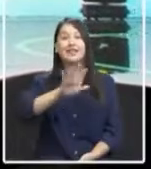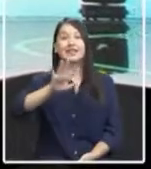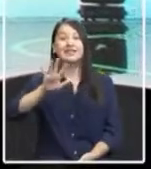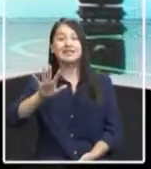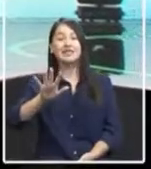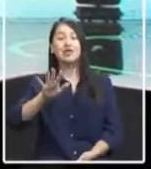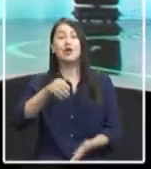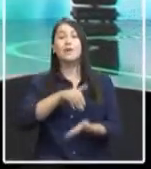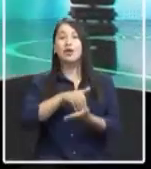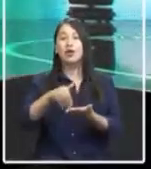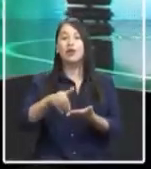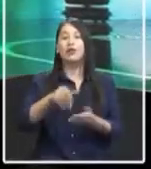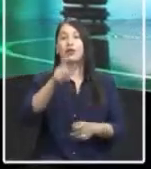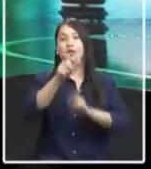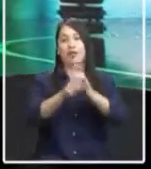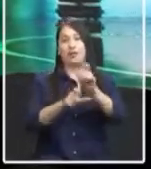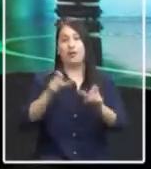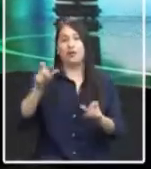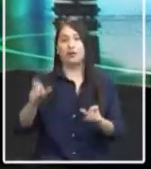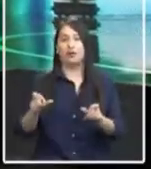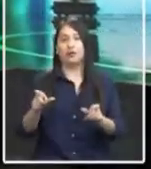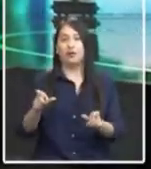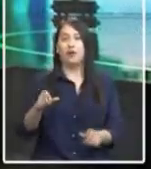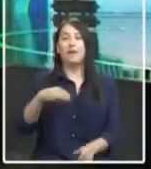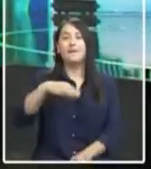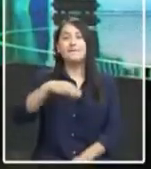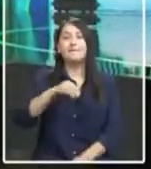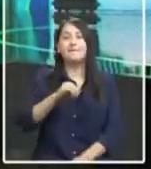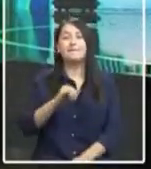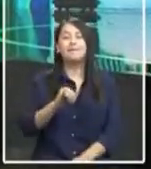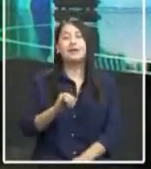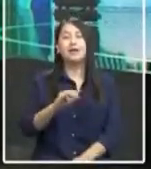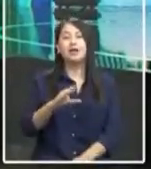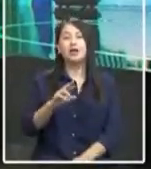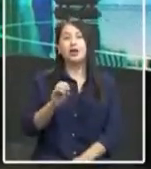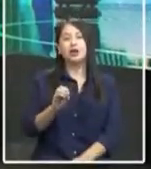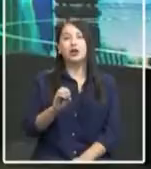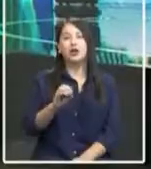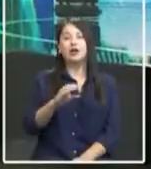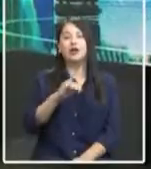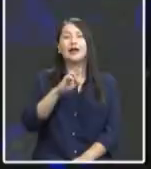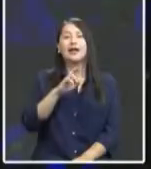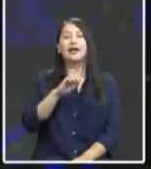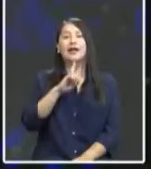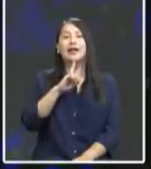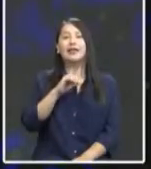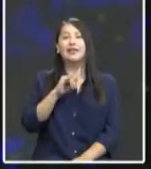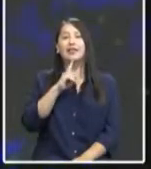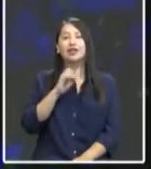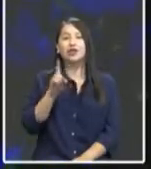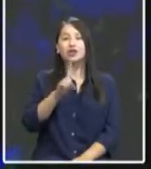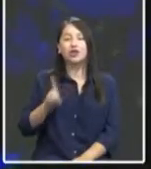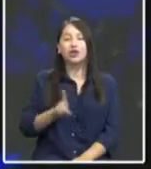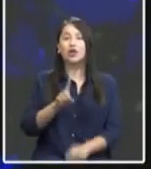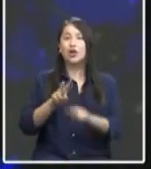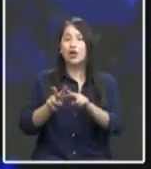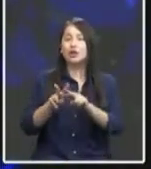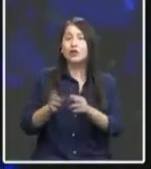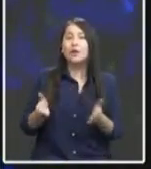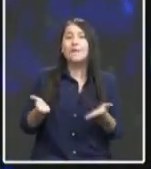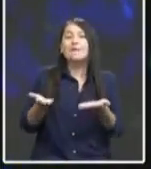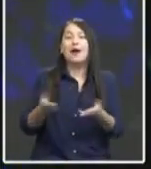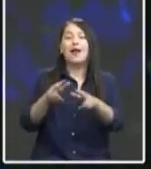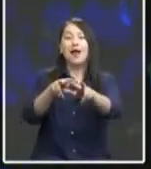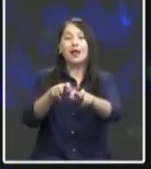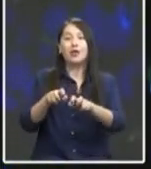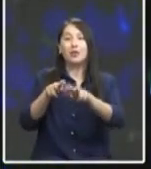de personas. Los microcréditos que él creó fueron aplicados para agricultores de una pequeña y mediana escala,